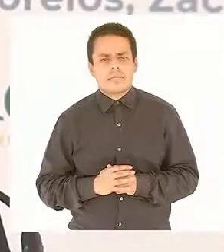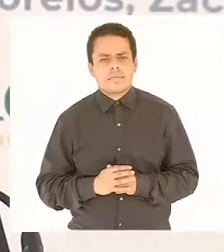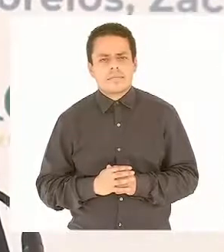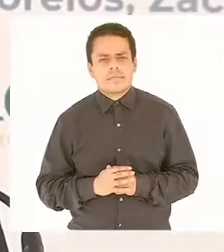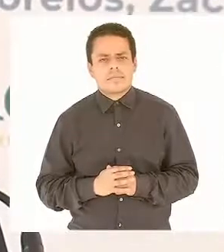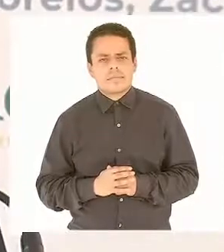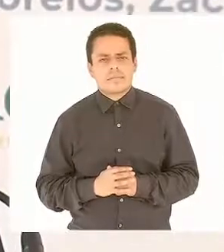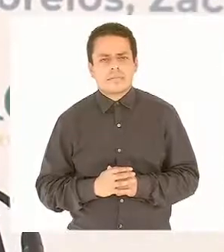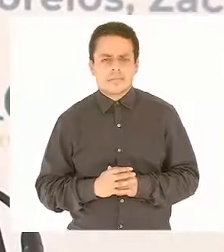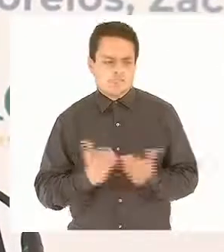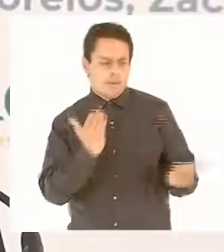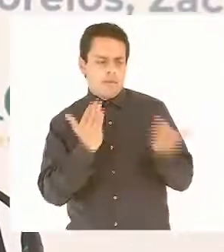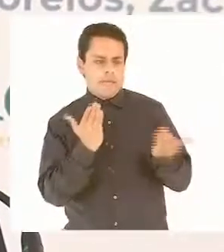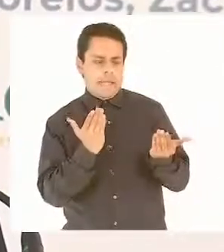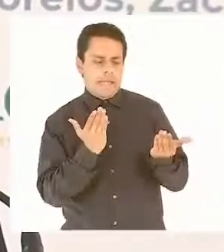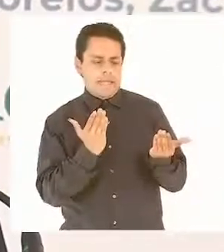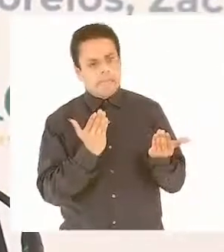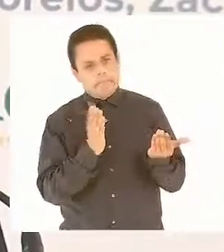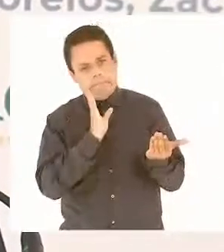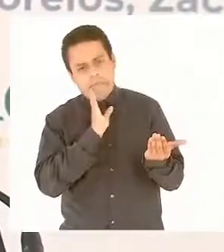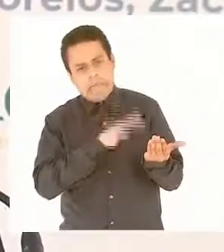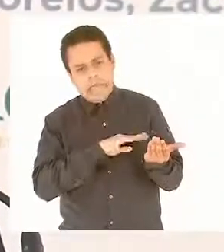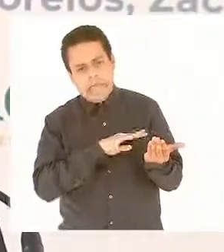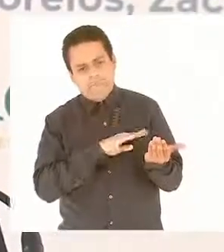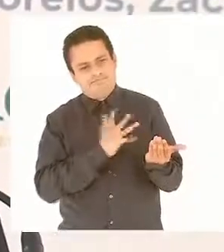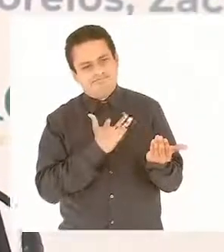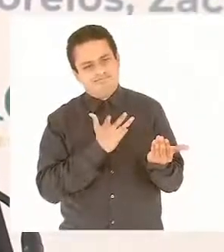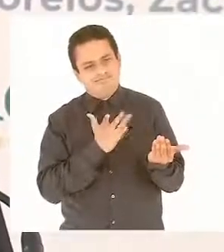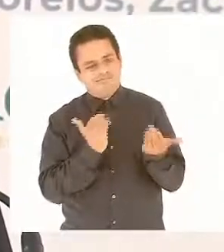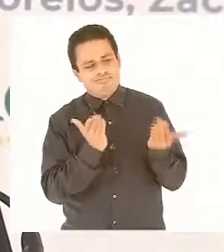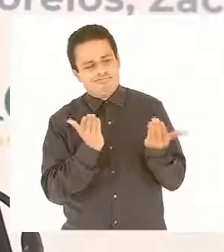las comparaciones, de mal gusto,